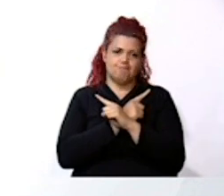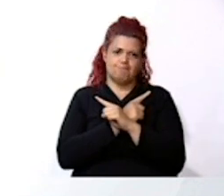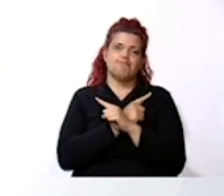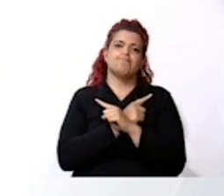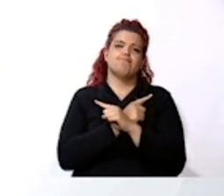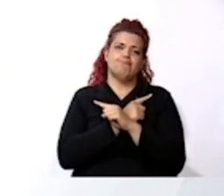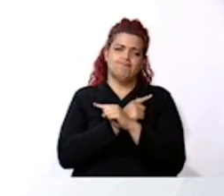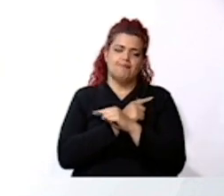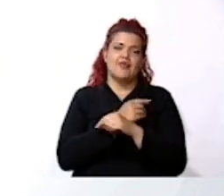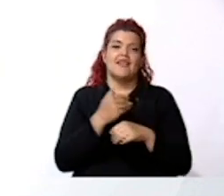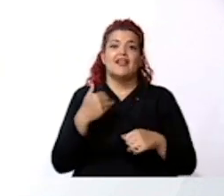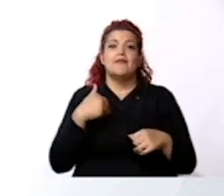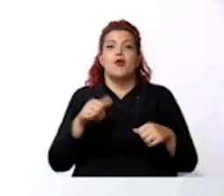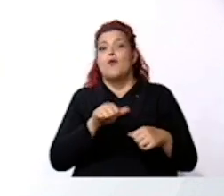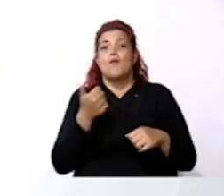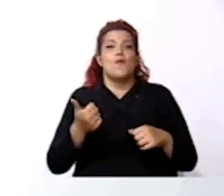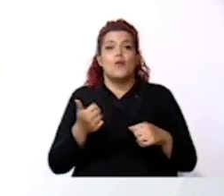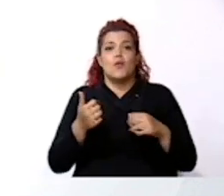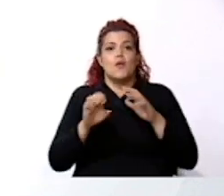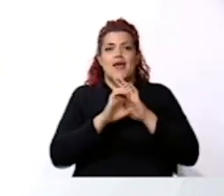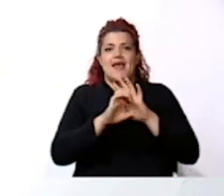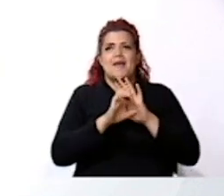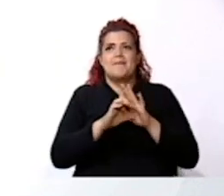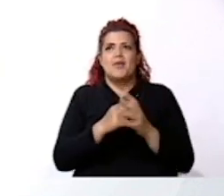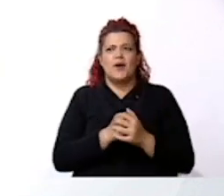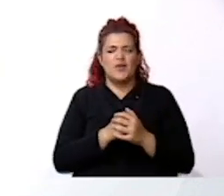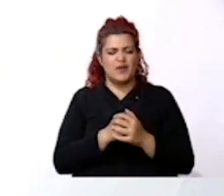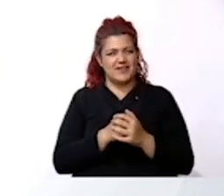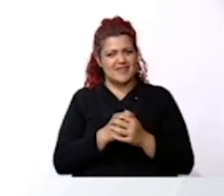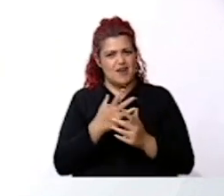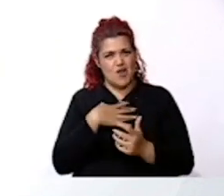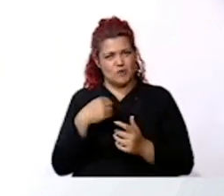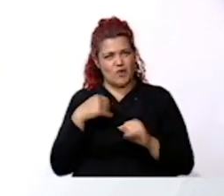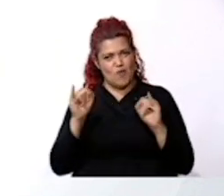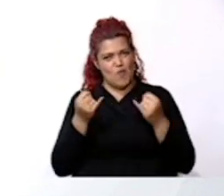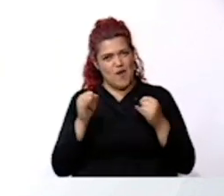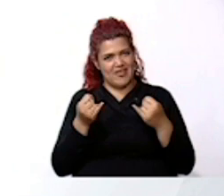¡Ay! Tenemos otro ejemplo. ¿A quién no le gustan los